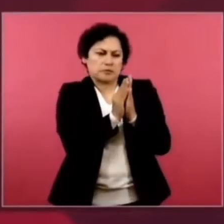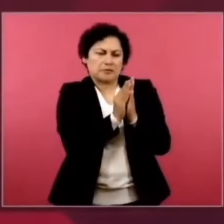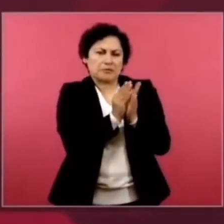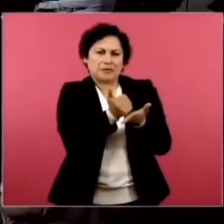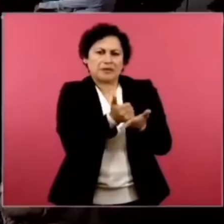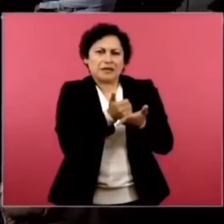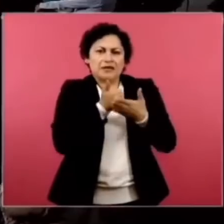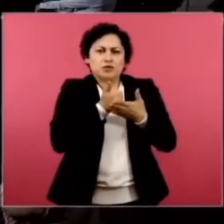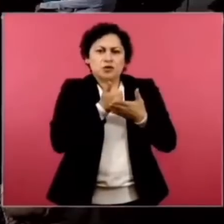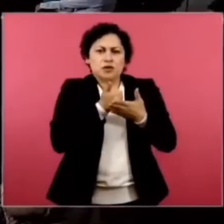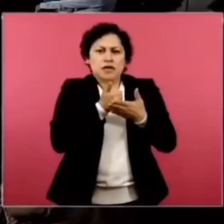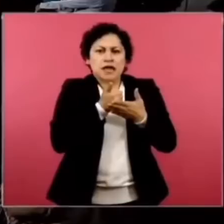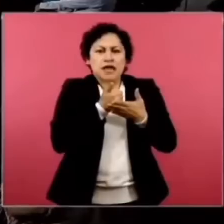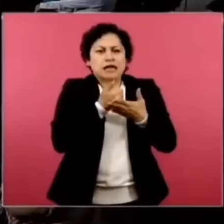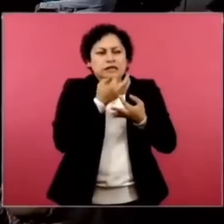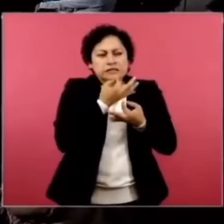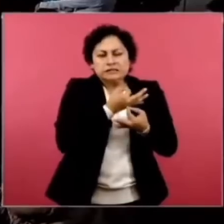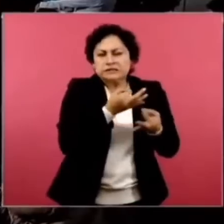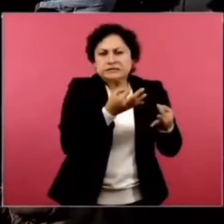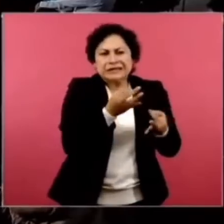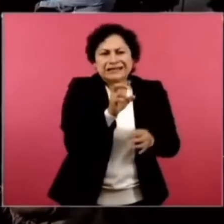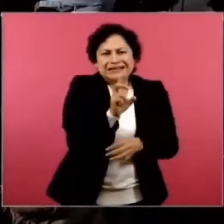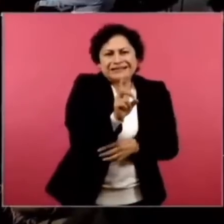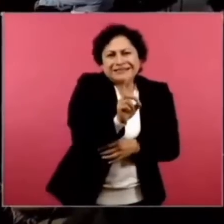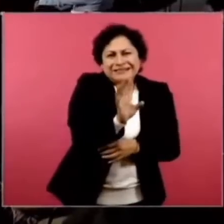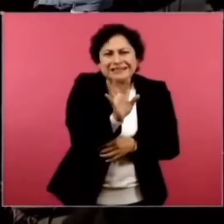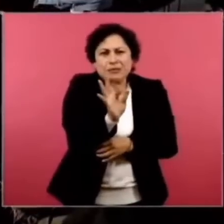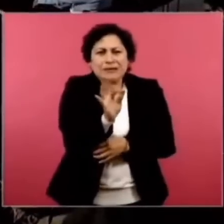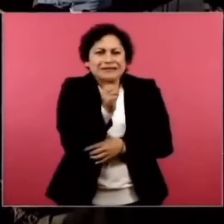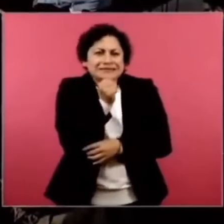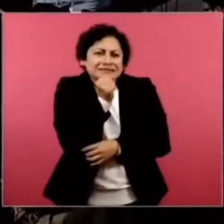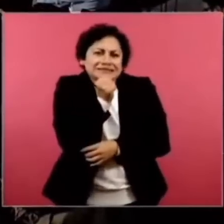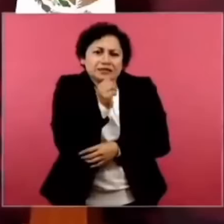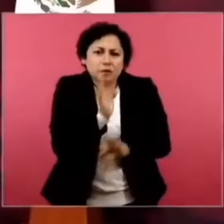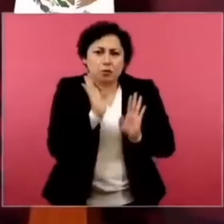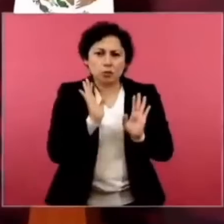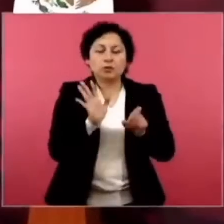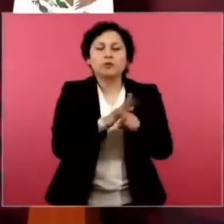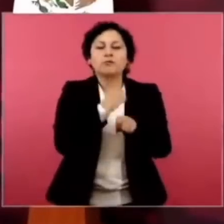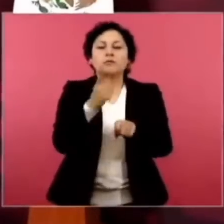segundos, porque venían unas elecciones municipales.